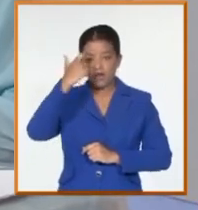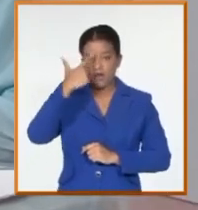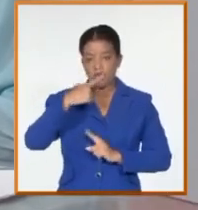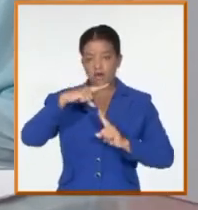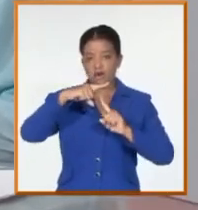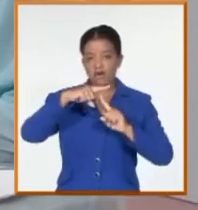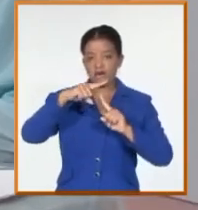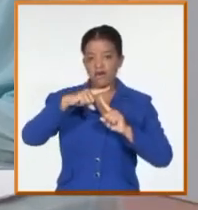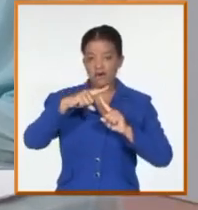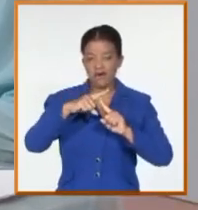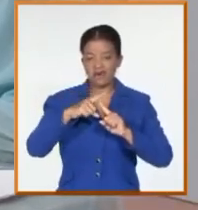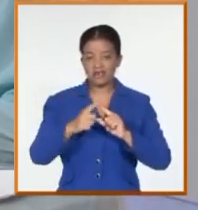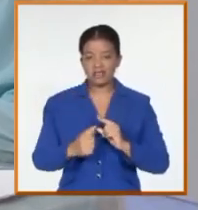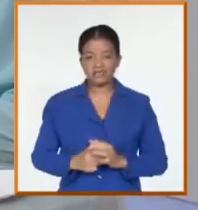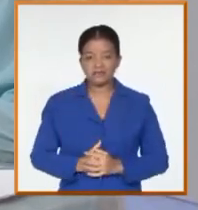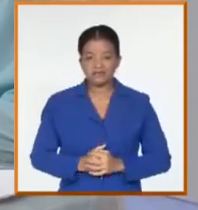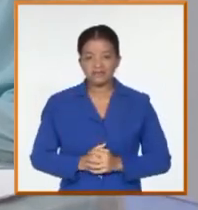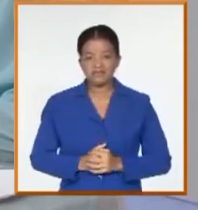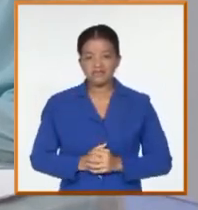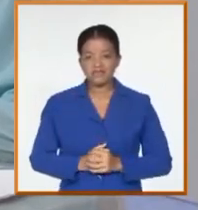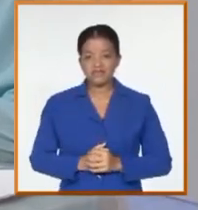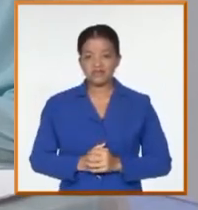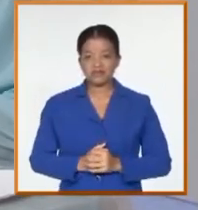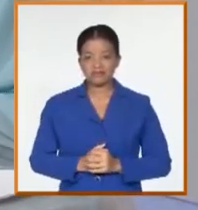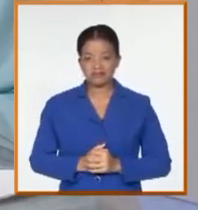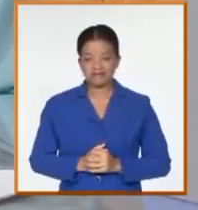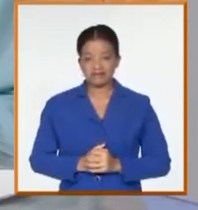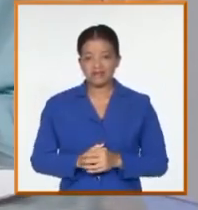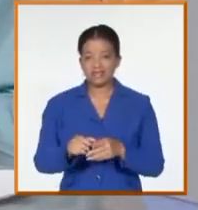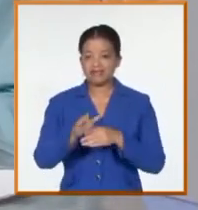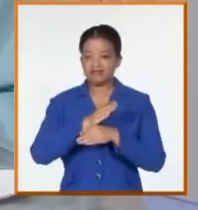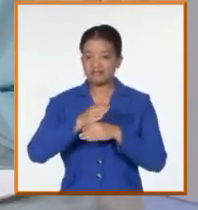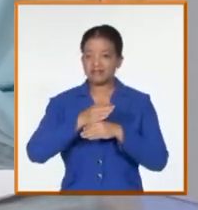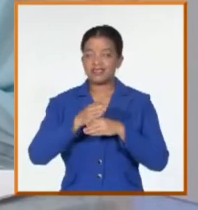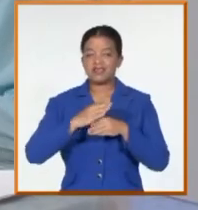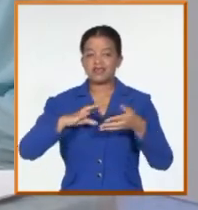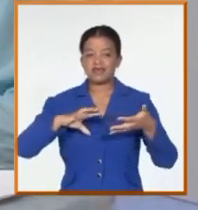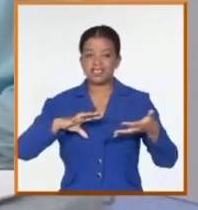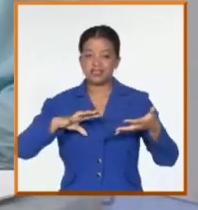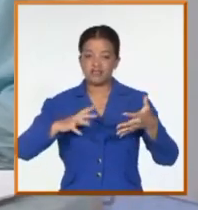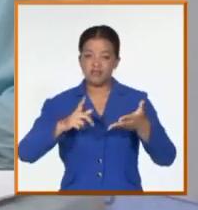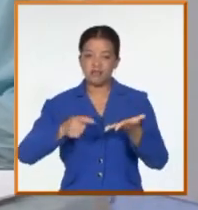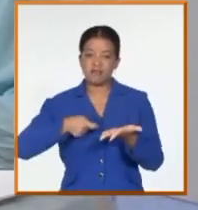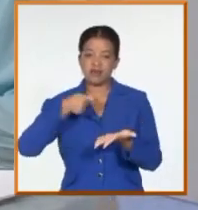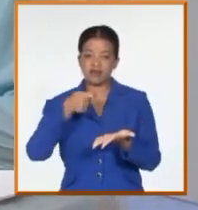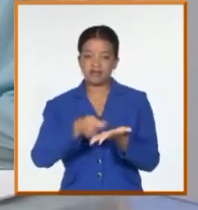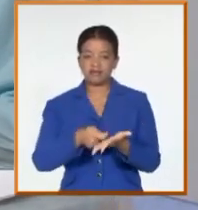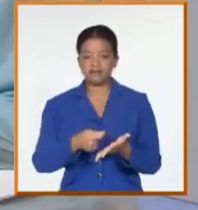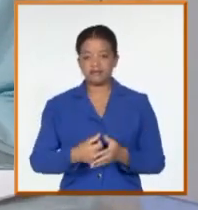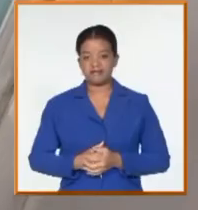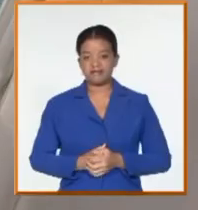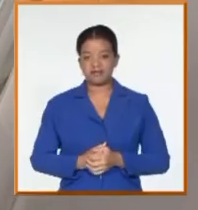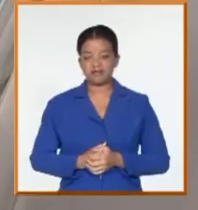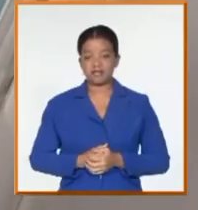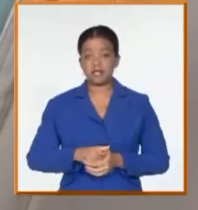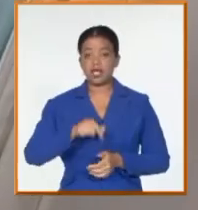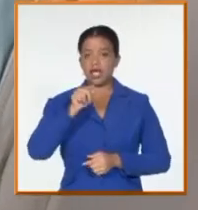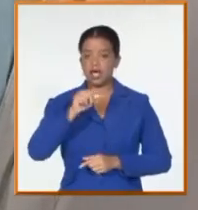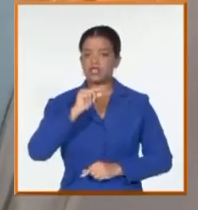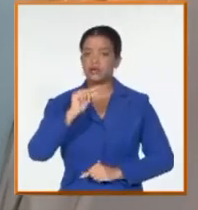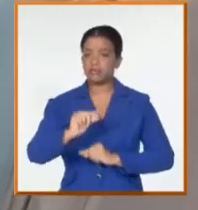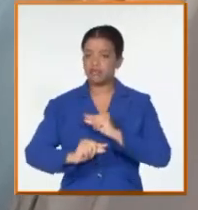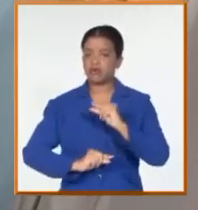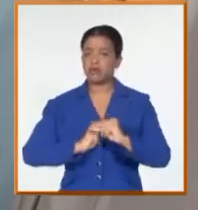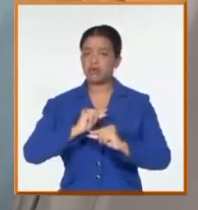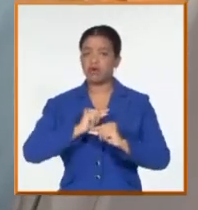por estas vías que hoy tenemos con los diferentes canales de pago eso ha ido creciendo en